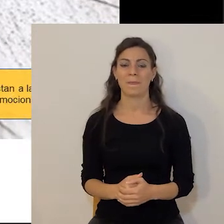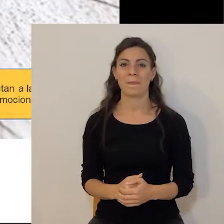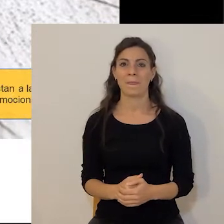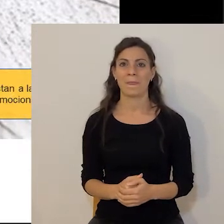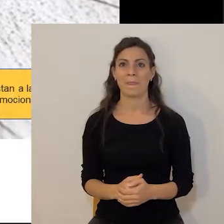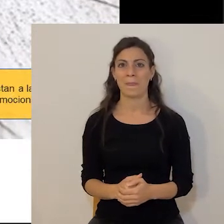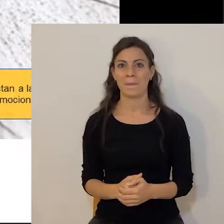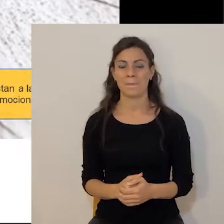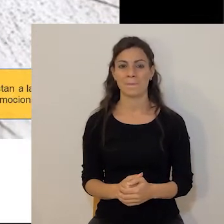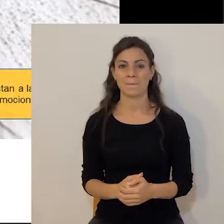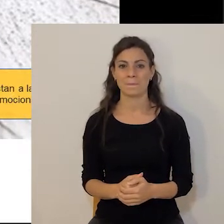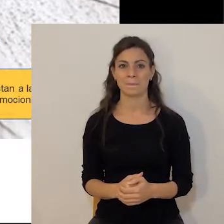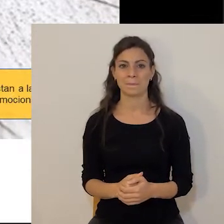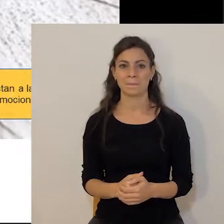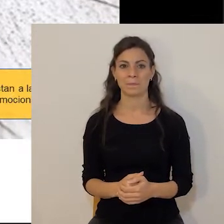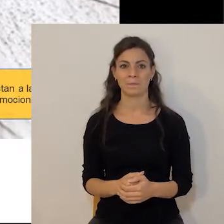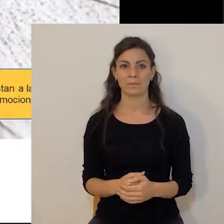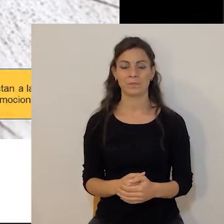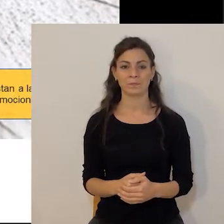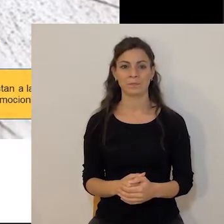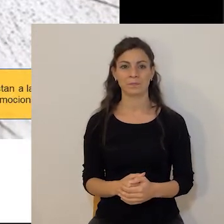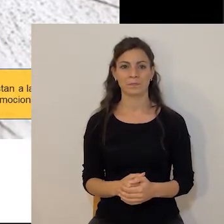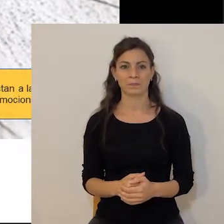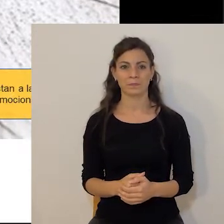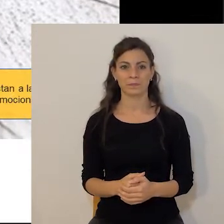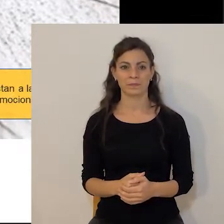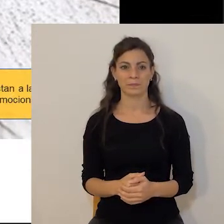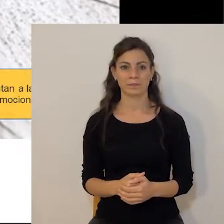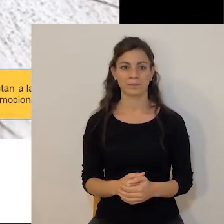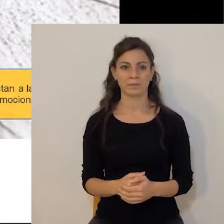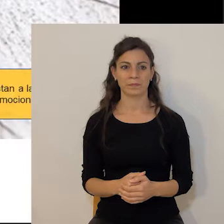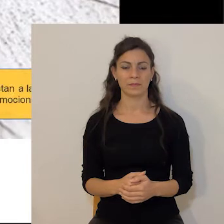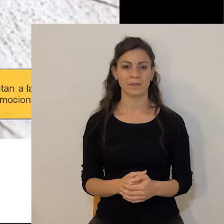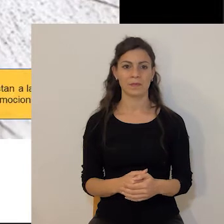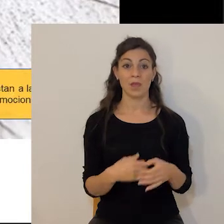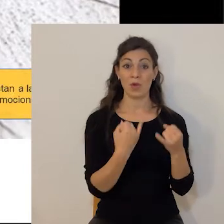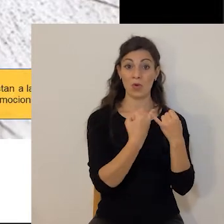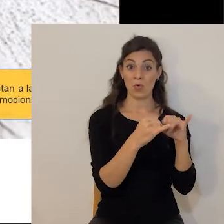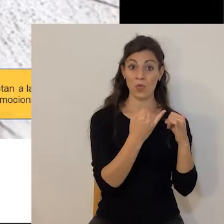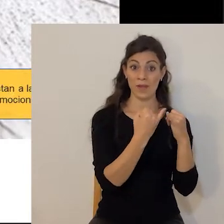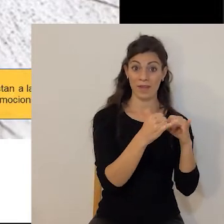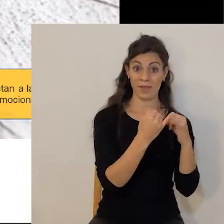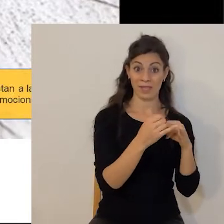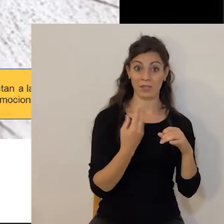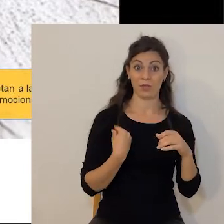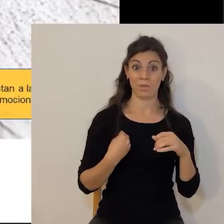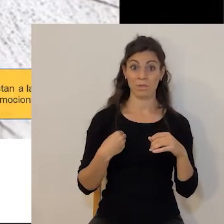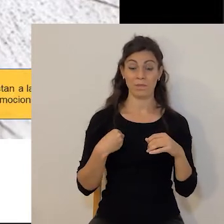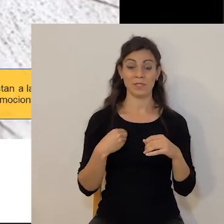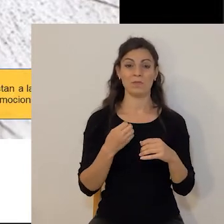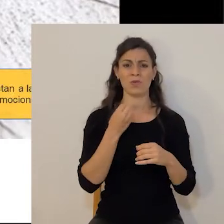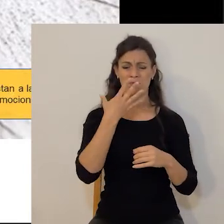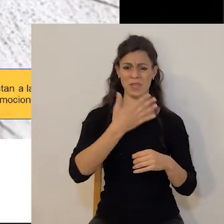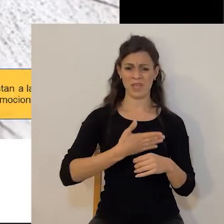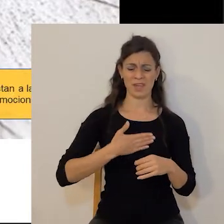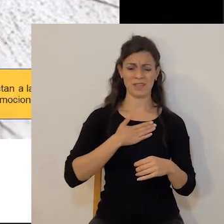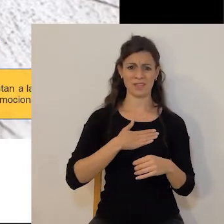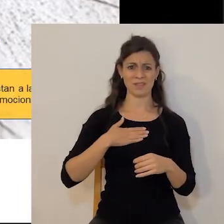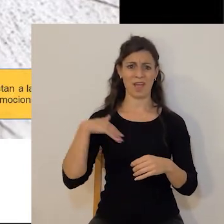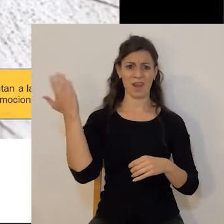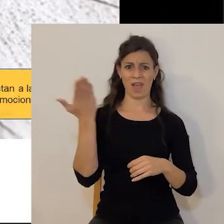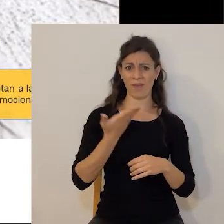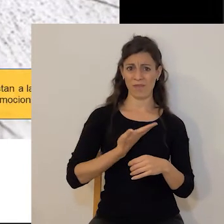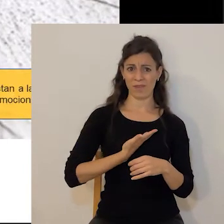¿Qué es? ¿A qué palabra corresponde un evento que amenaza profundamente el bienestar o la vida de